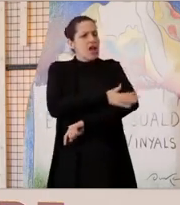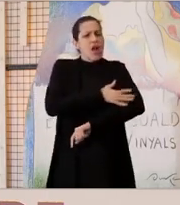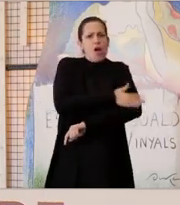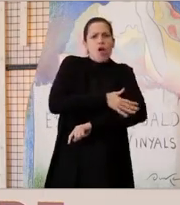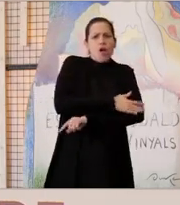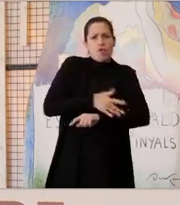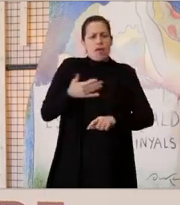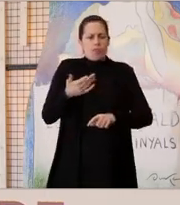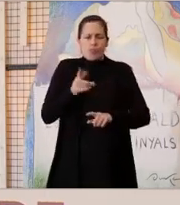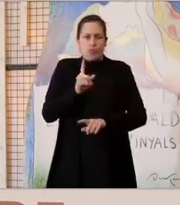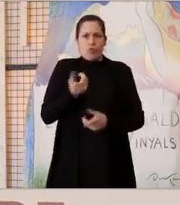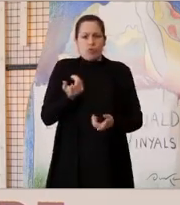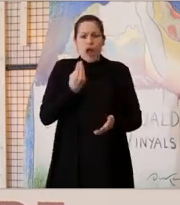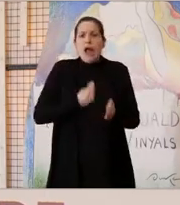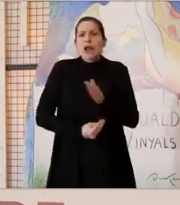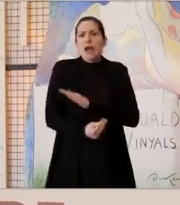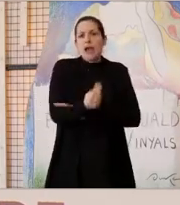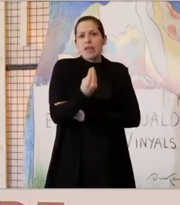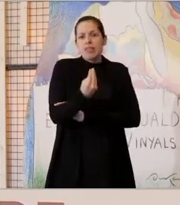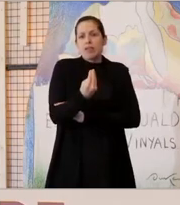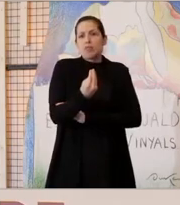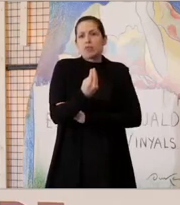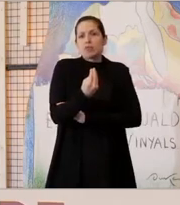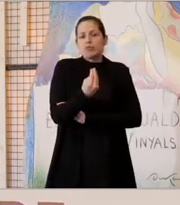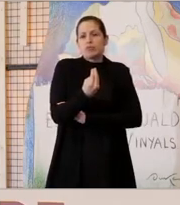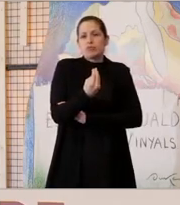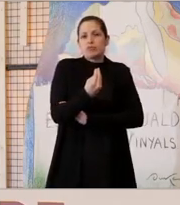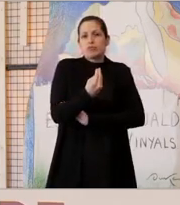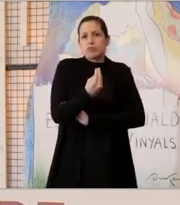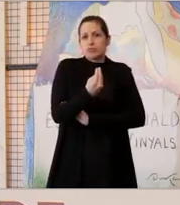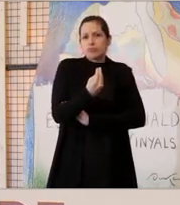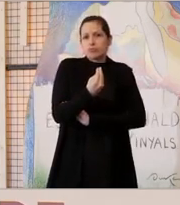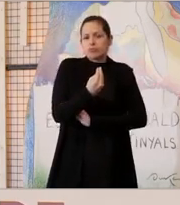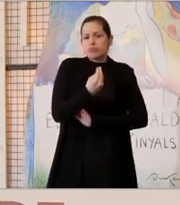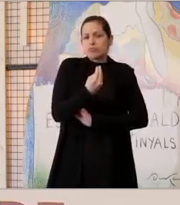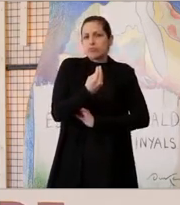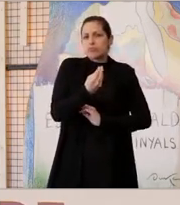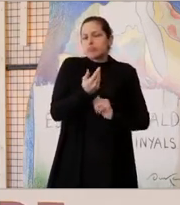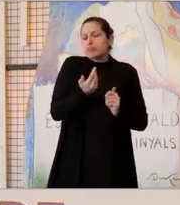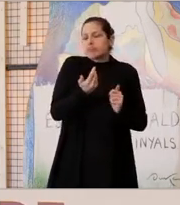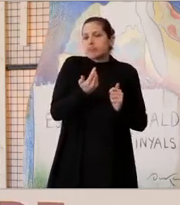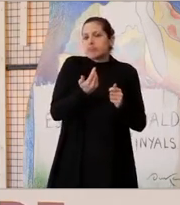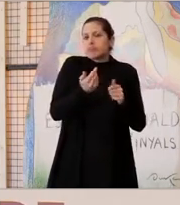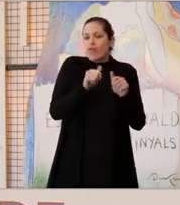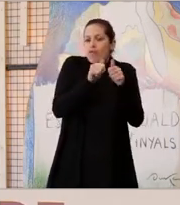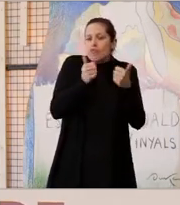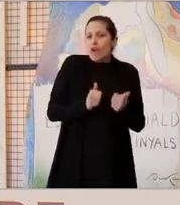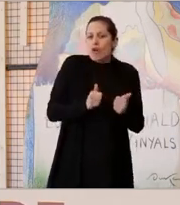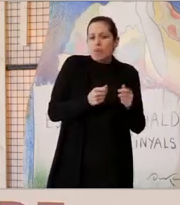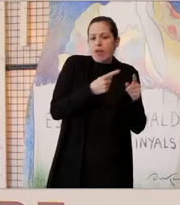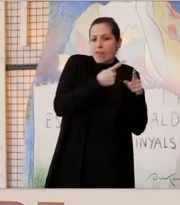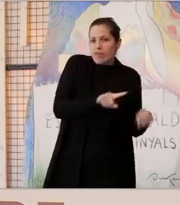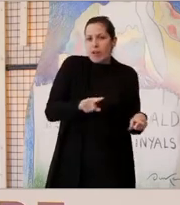ya nosotras nacemos como una forma de gobernar y ellos no yo tengo Claro que no qué ocurre que nuestras experiencias